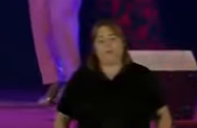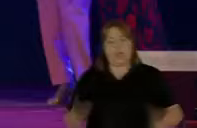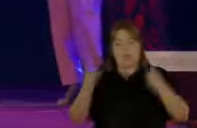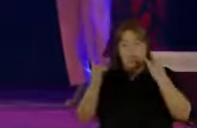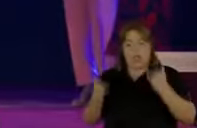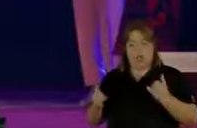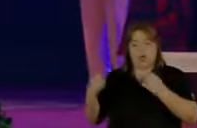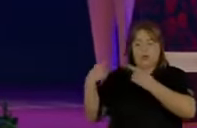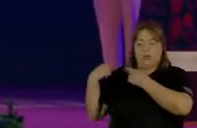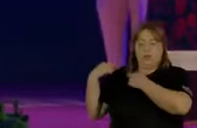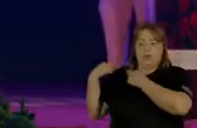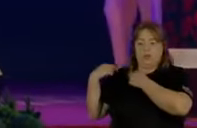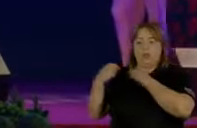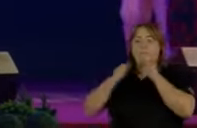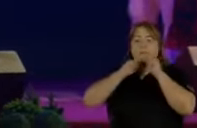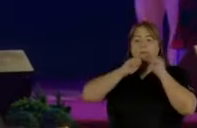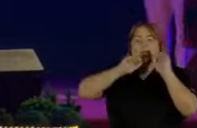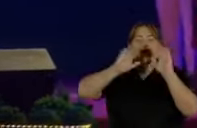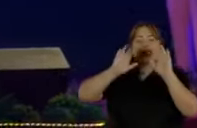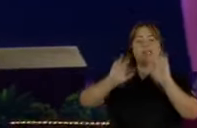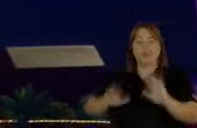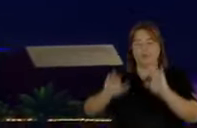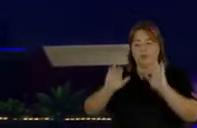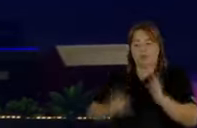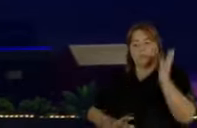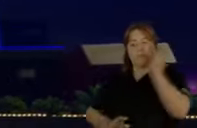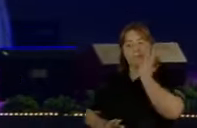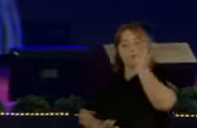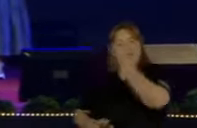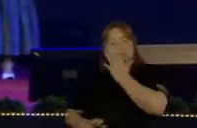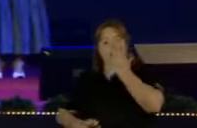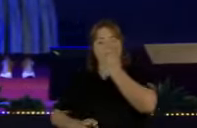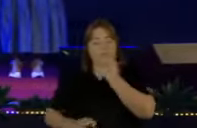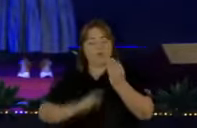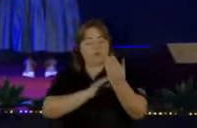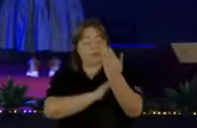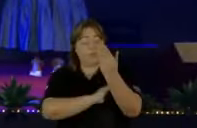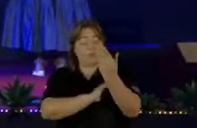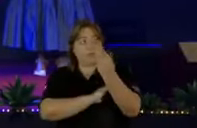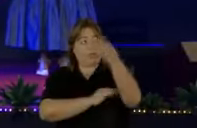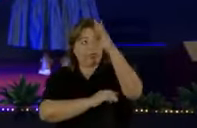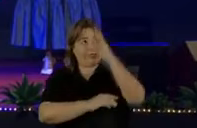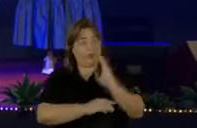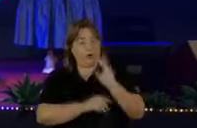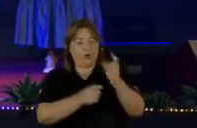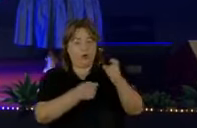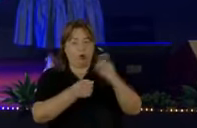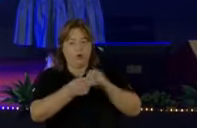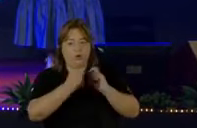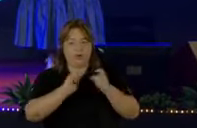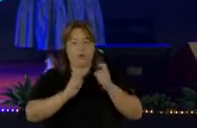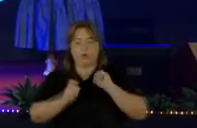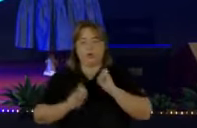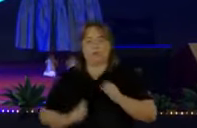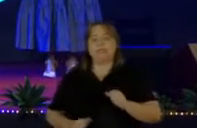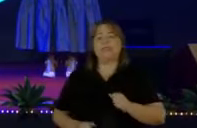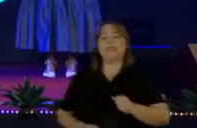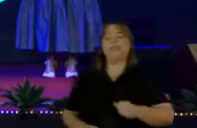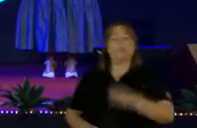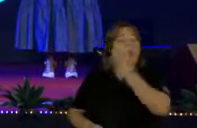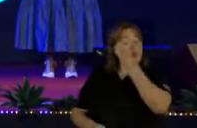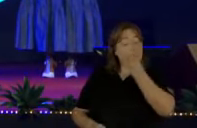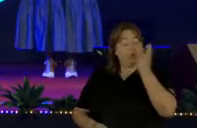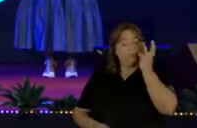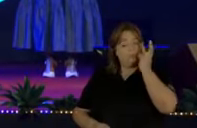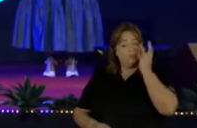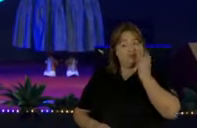gloria a Dios. Sean más que bendecidos, hermano, en esta preciosa mañana que nos ha regalado Dios. Apóstol, gracias